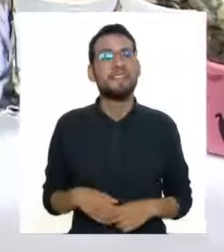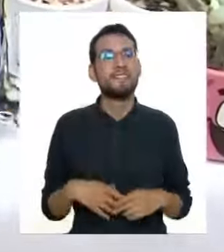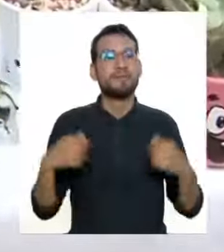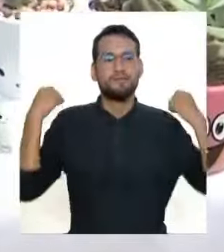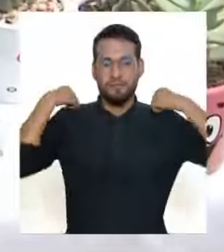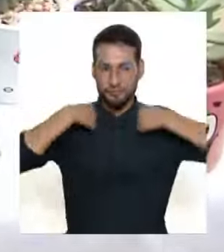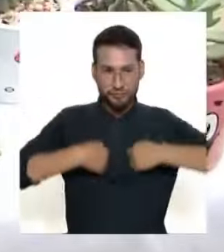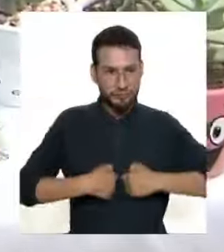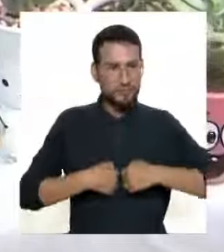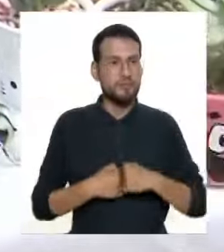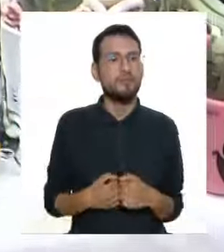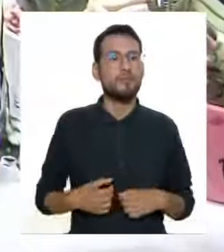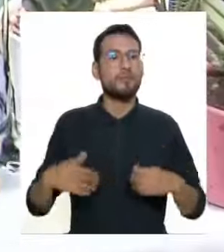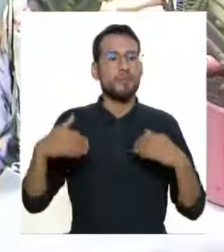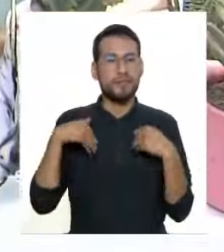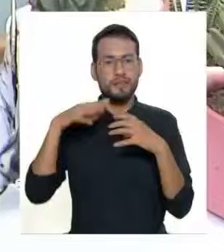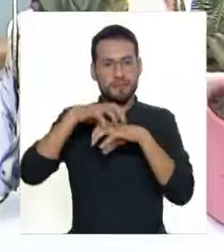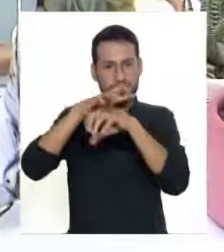Mochila, alpaca,